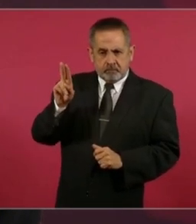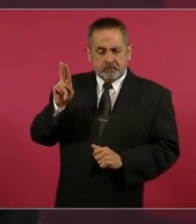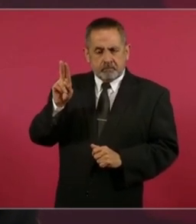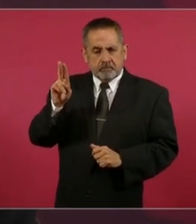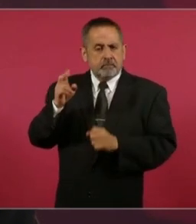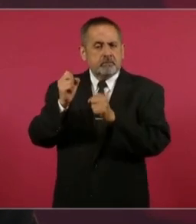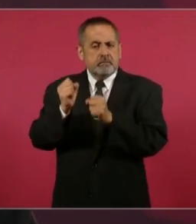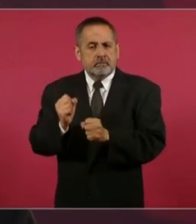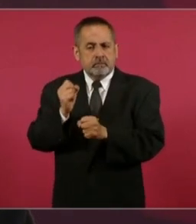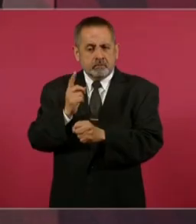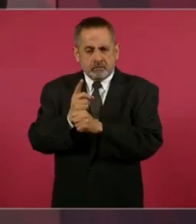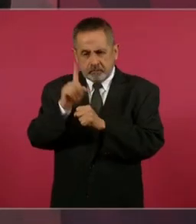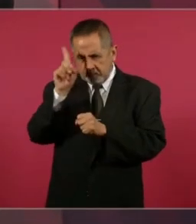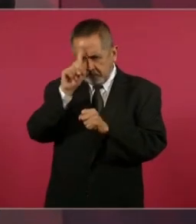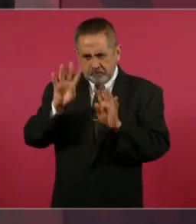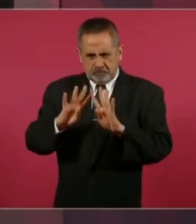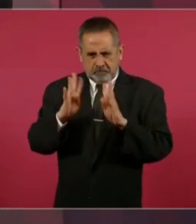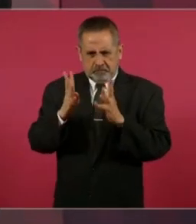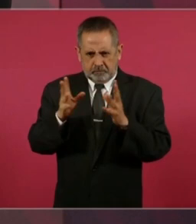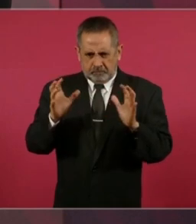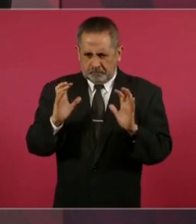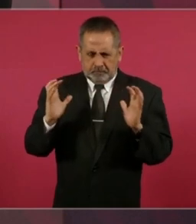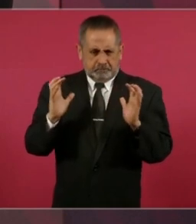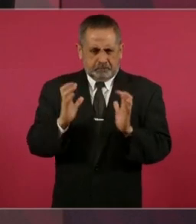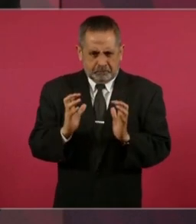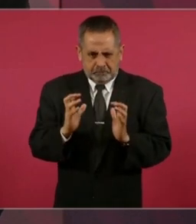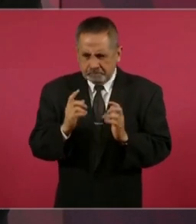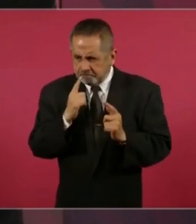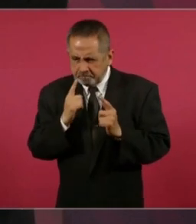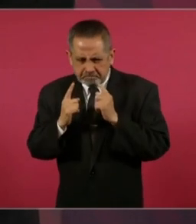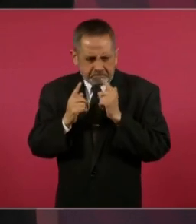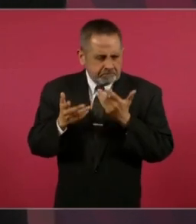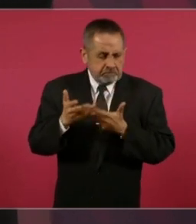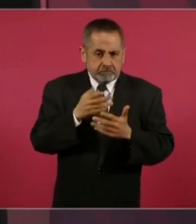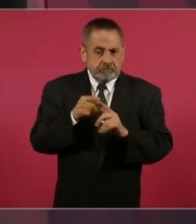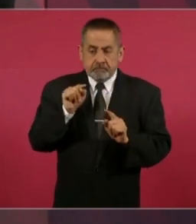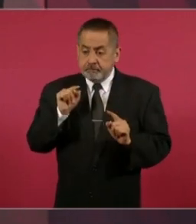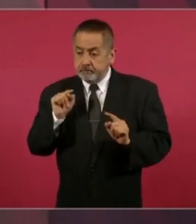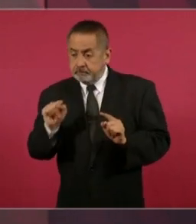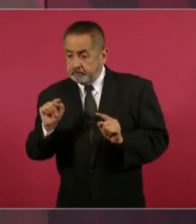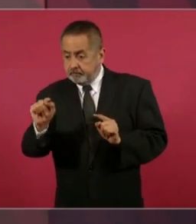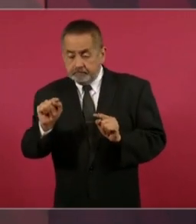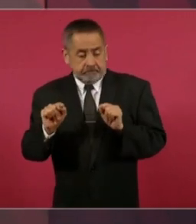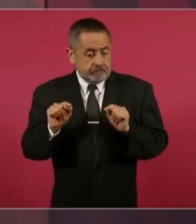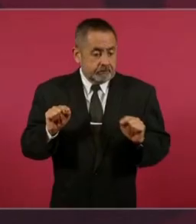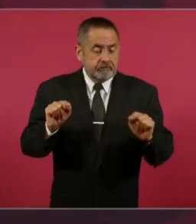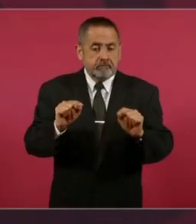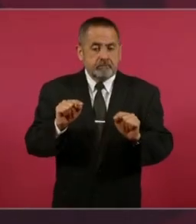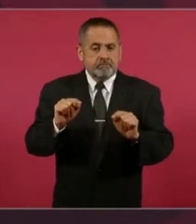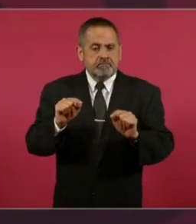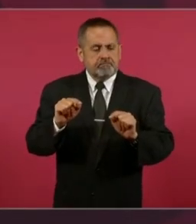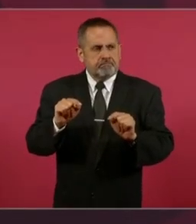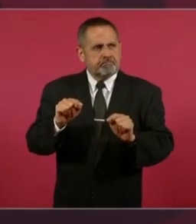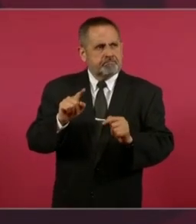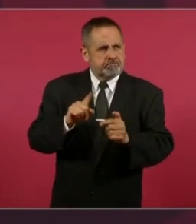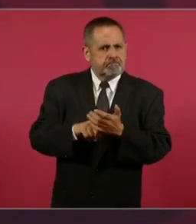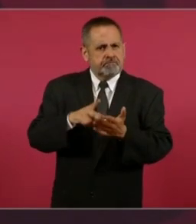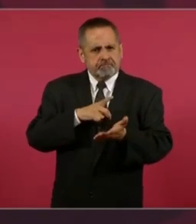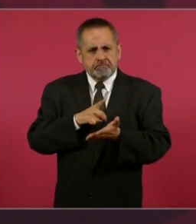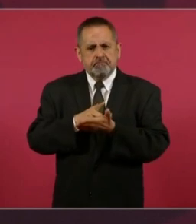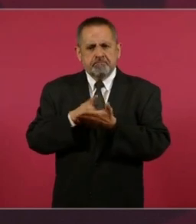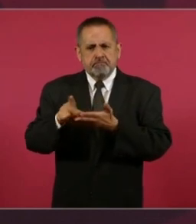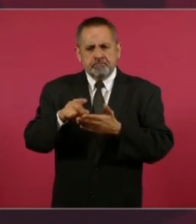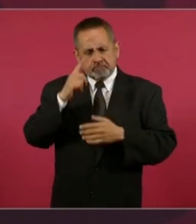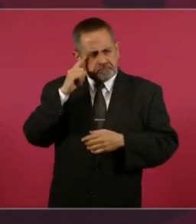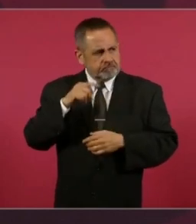Seguridad de la ONU sobre todo los que tienen derecho a